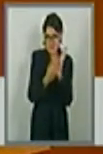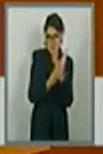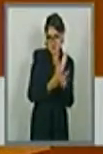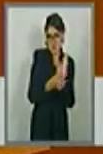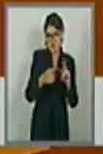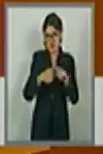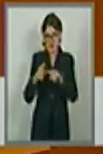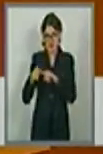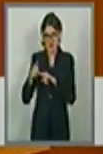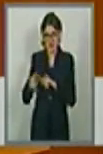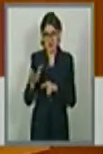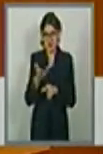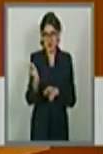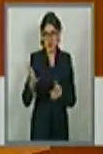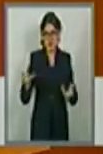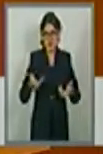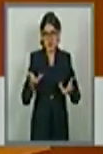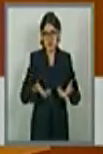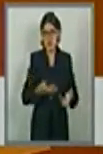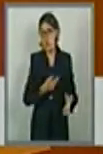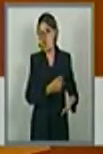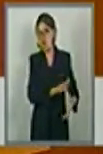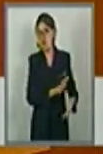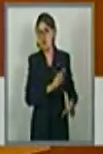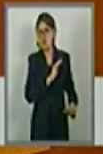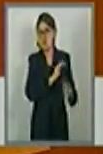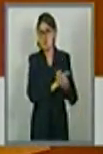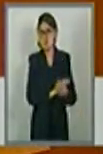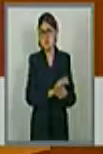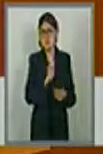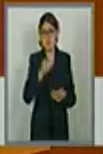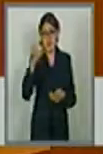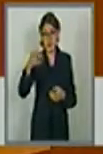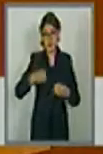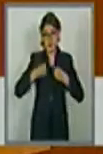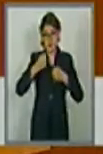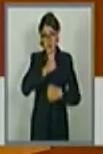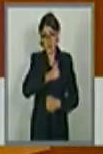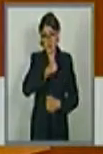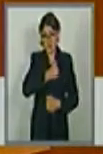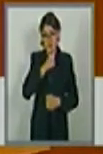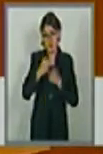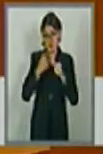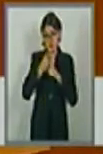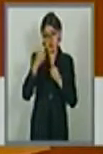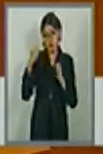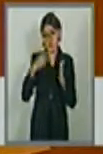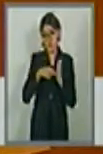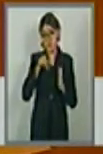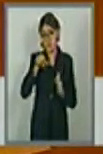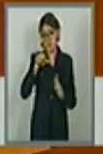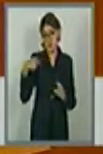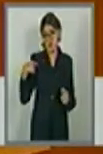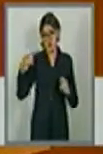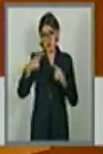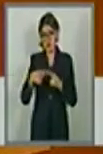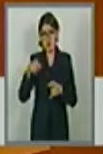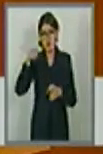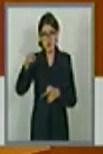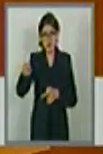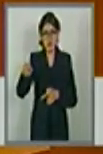Mexicana, quien se mantiene en el exilio en Canadá desde el 2016, es inevitable pensar en una de